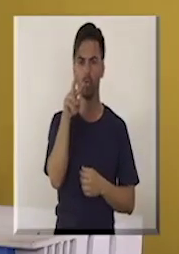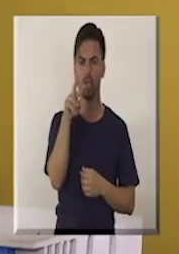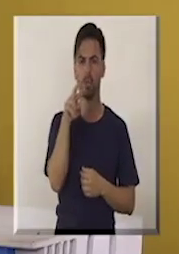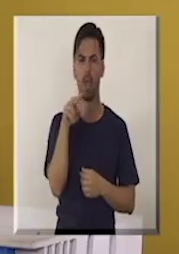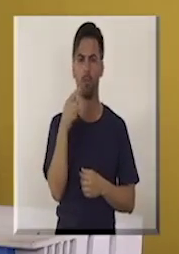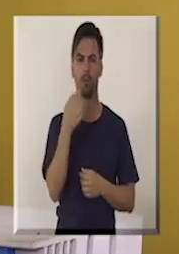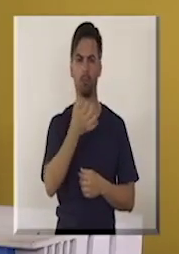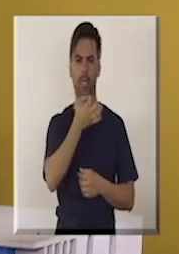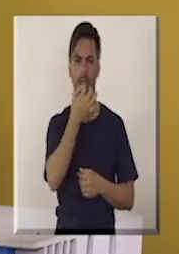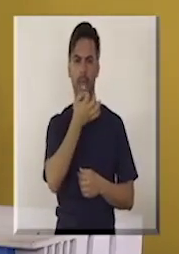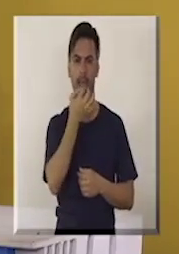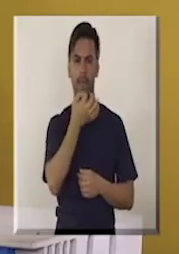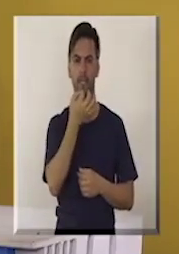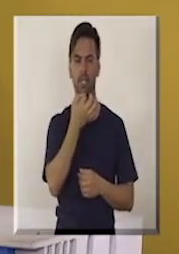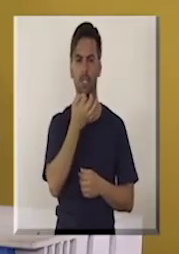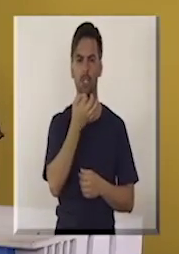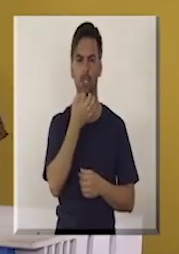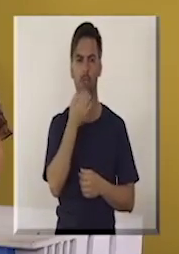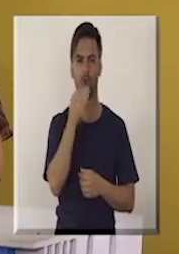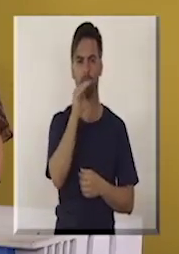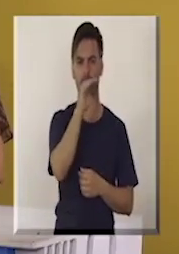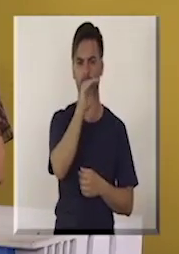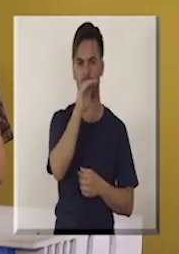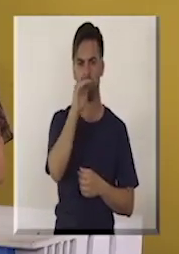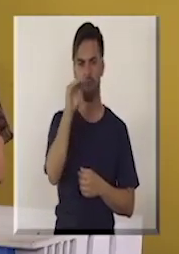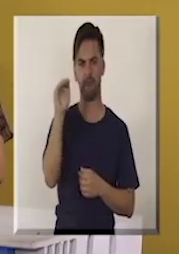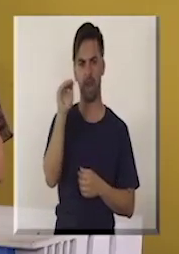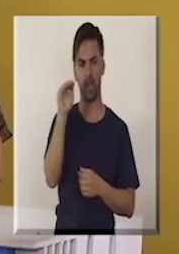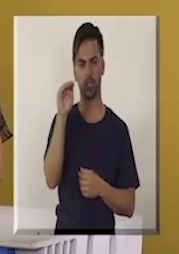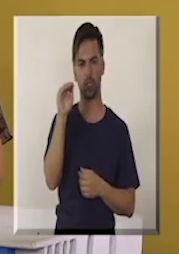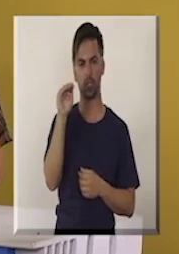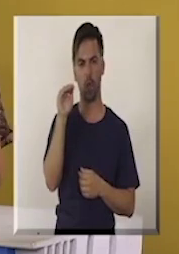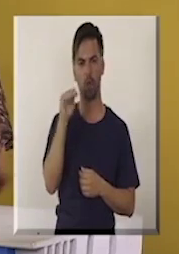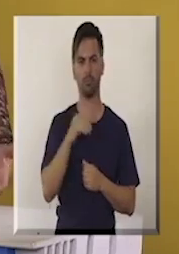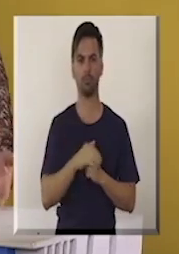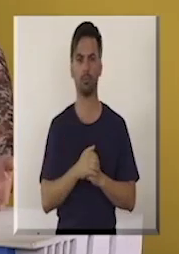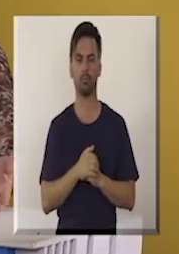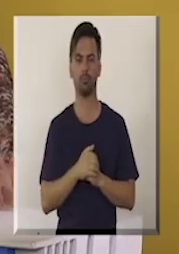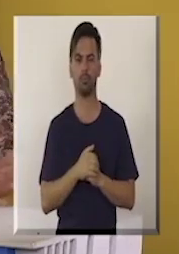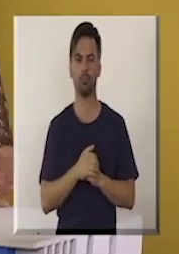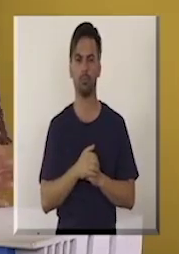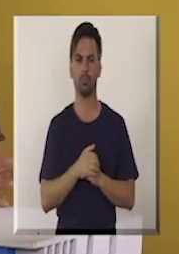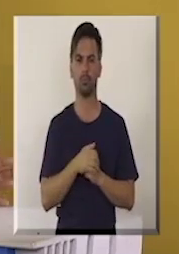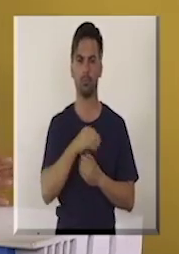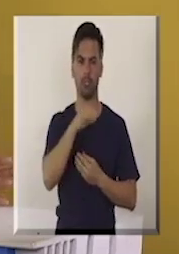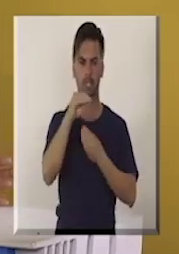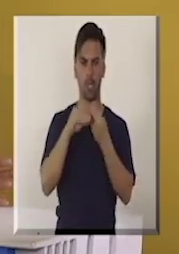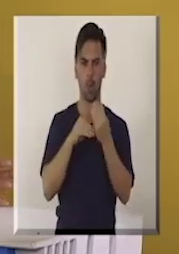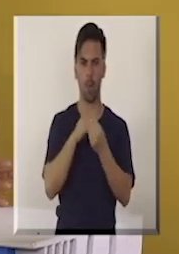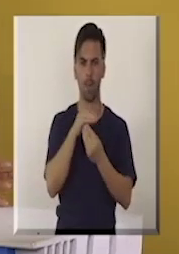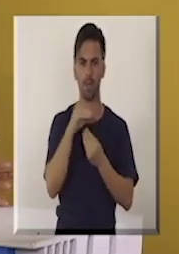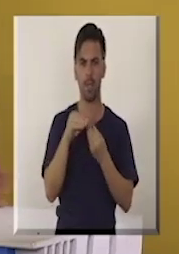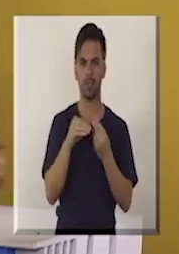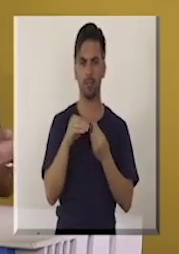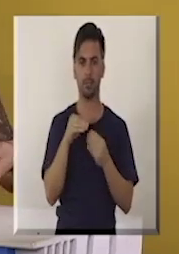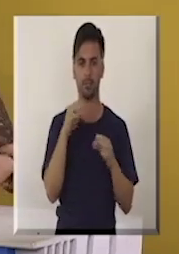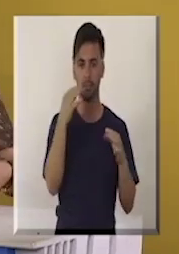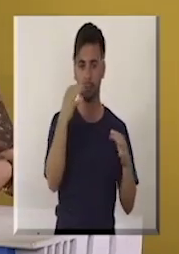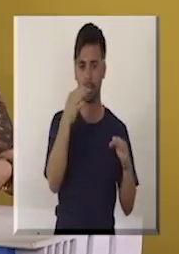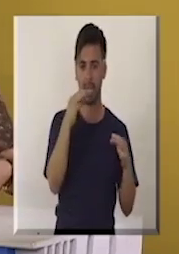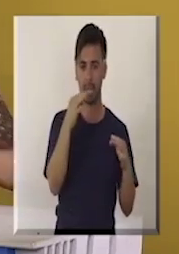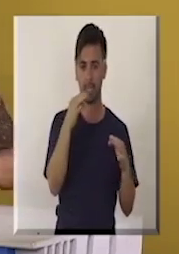una expresión algebraica se convierte en fracción algebraica. ¿Que dónde aparece? En la página